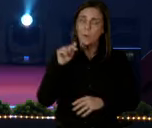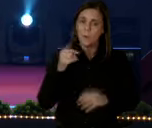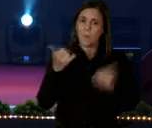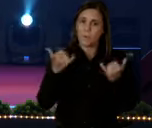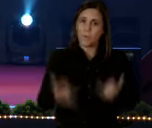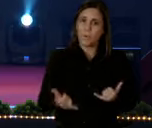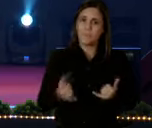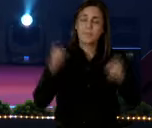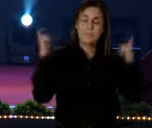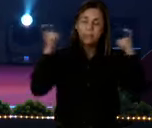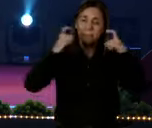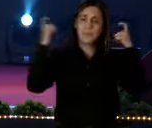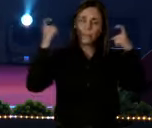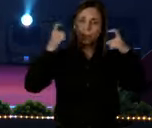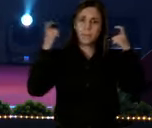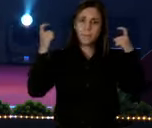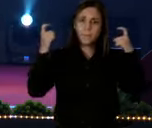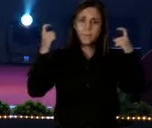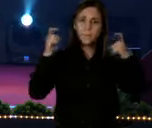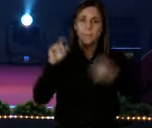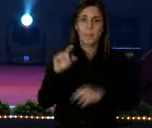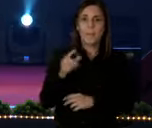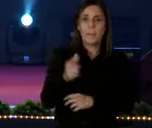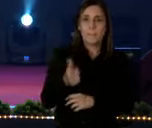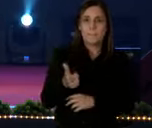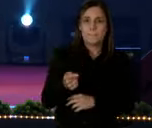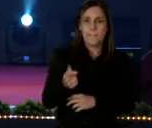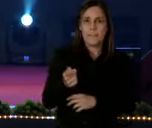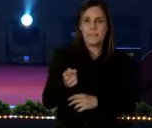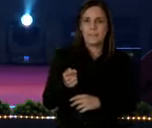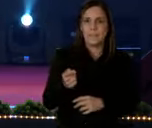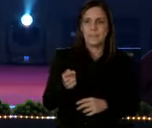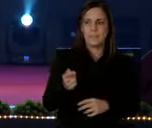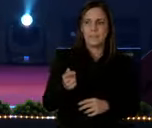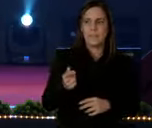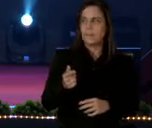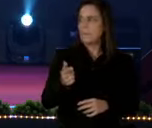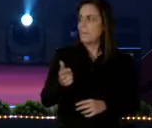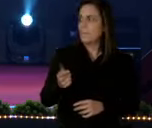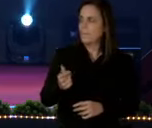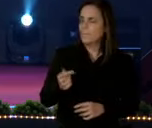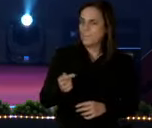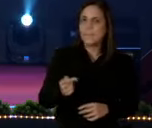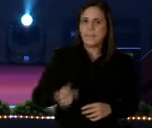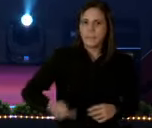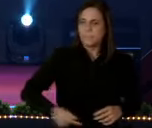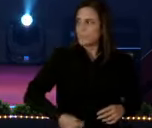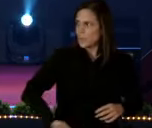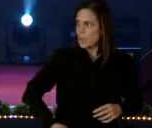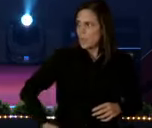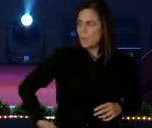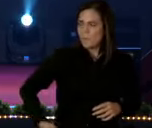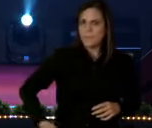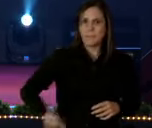celebramos 20 años de trasplante de nuestros apóstoles, una segunda oportunidad de